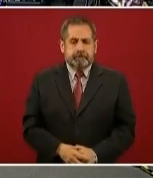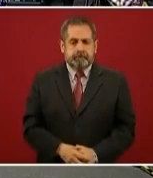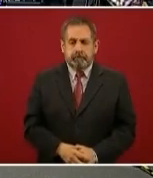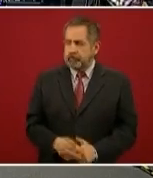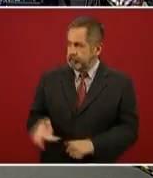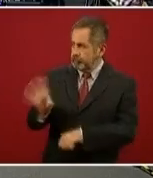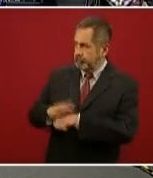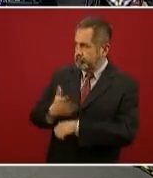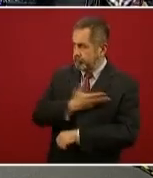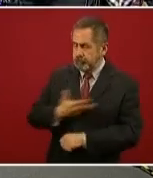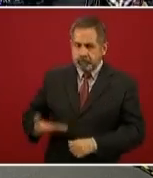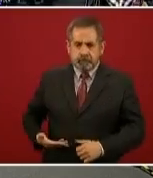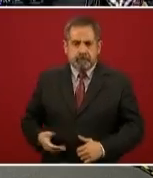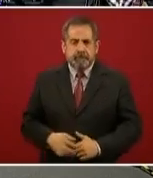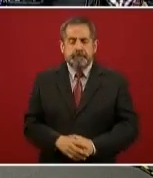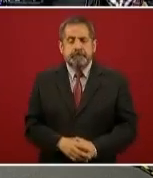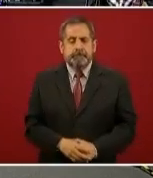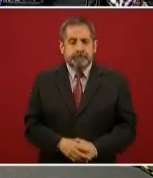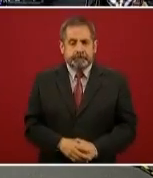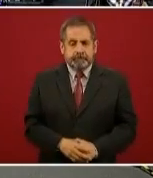Con permiso, señor presidente.